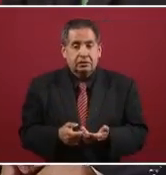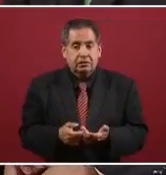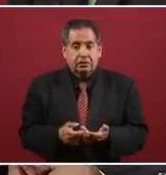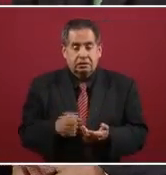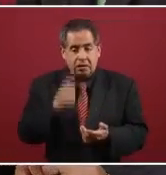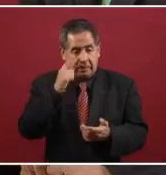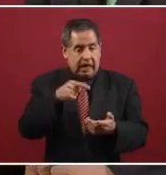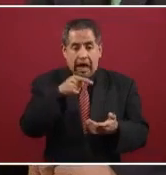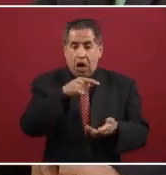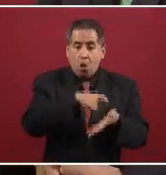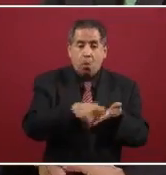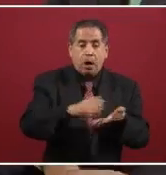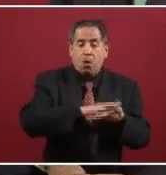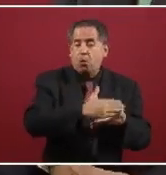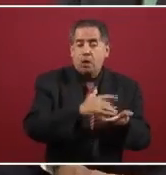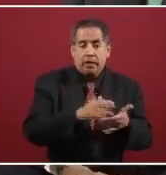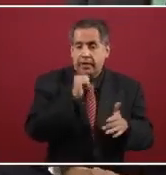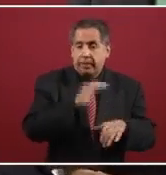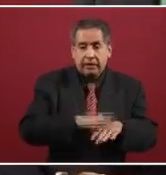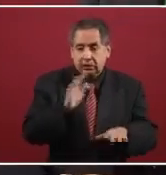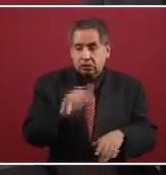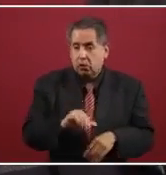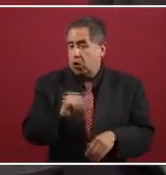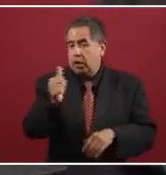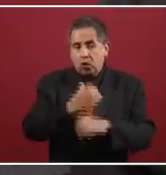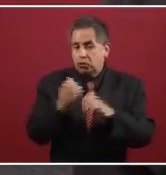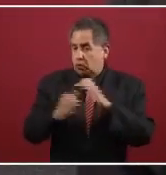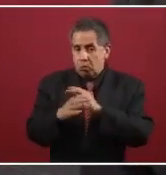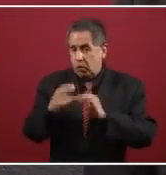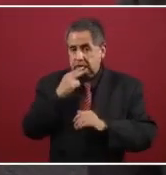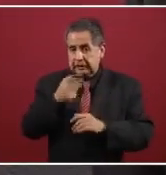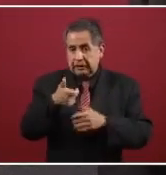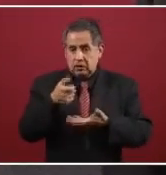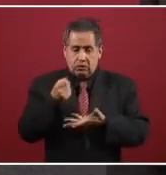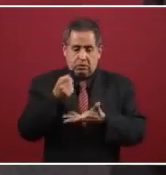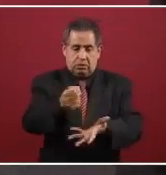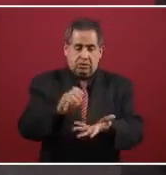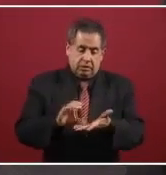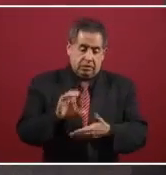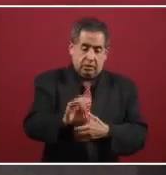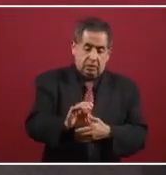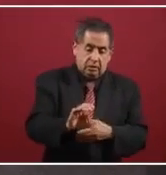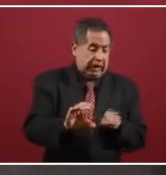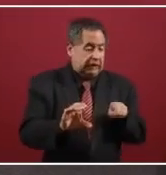este concepto o para este propósito. Entonces, conozco